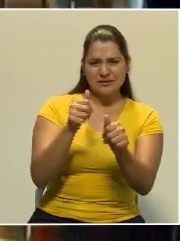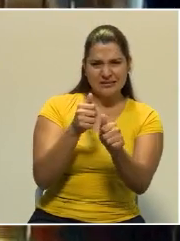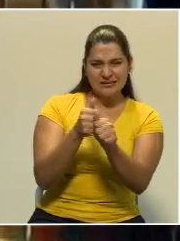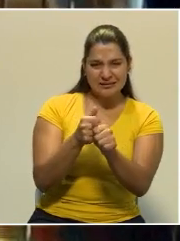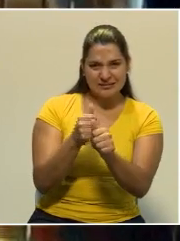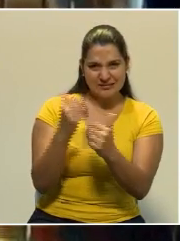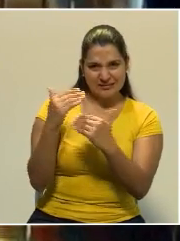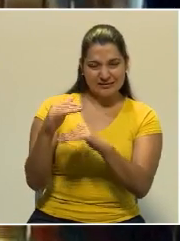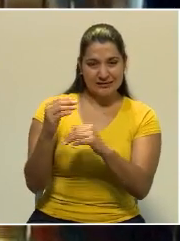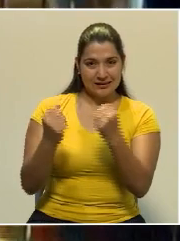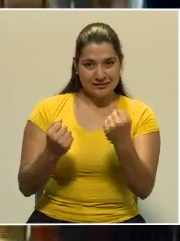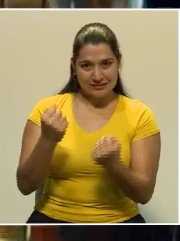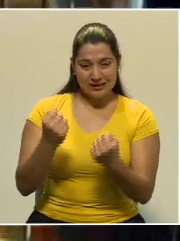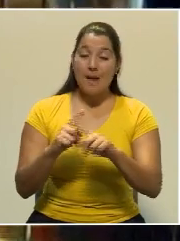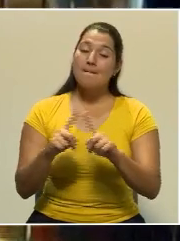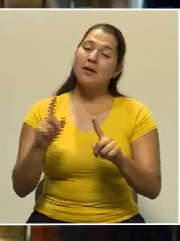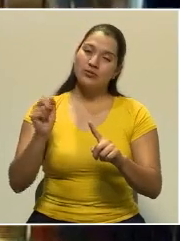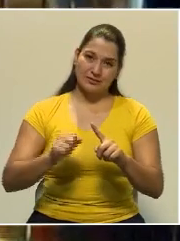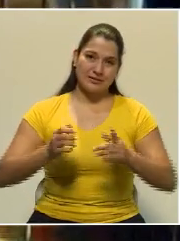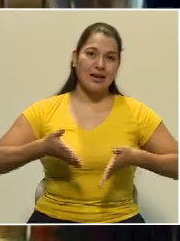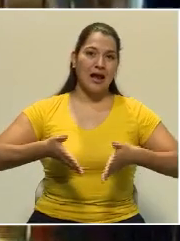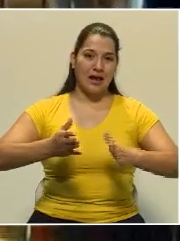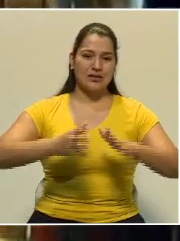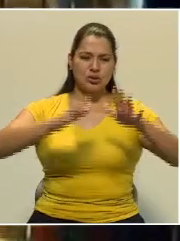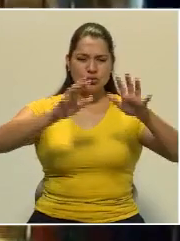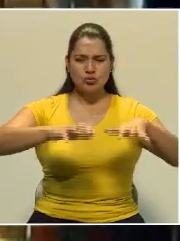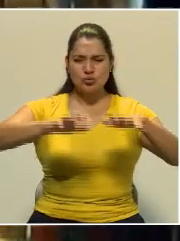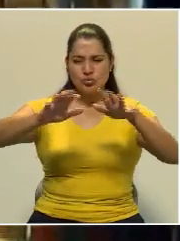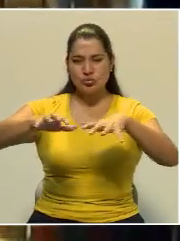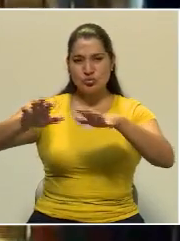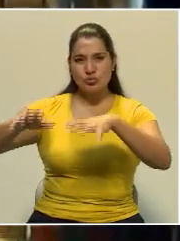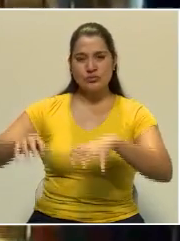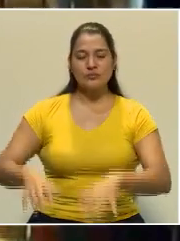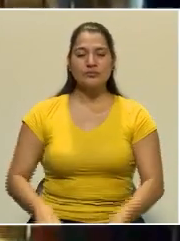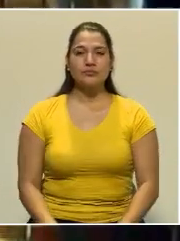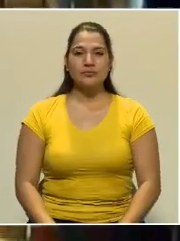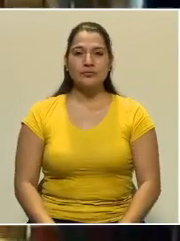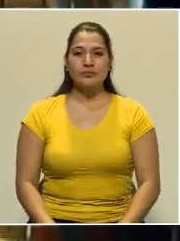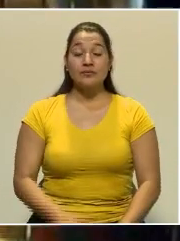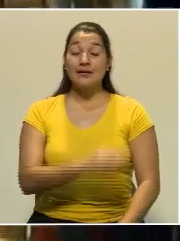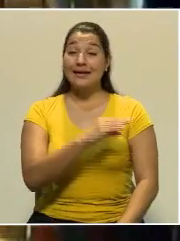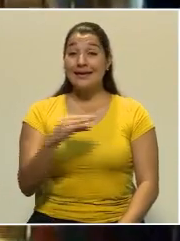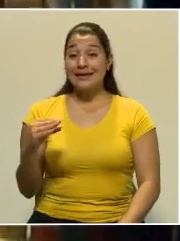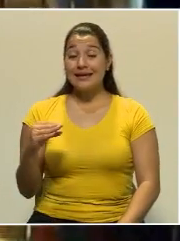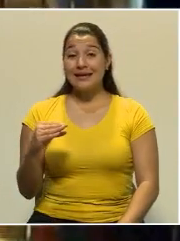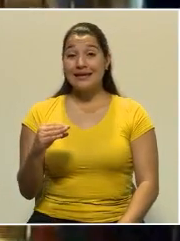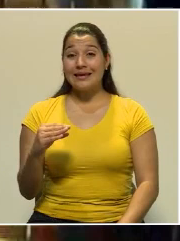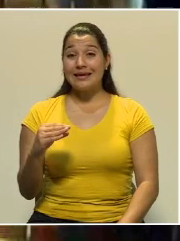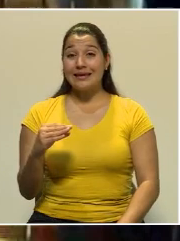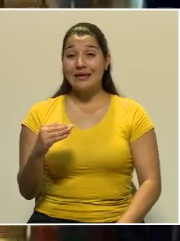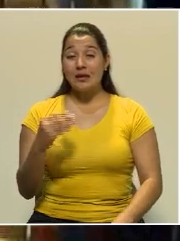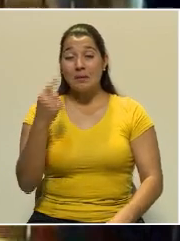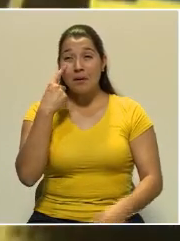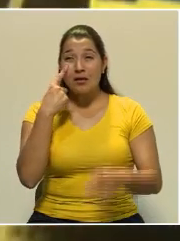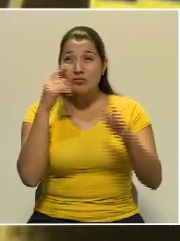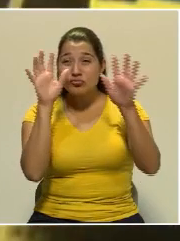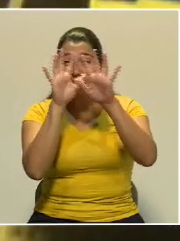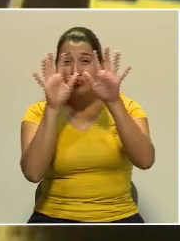restricción vial, eso sí, el pavimento está completamente mojado y hay baja